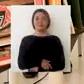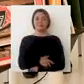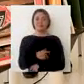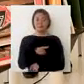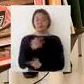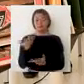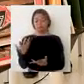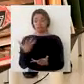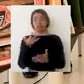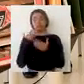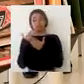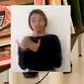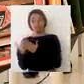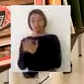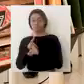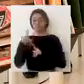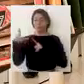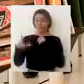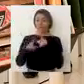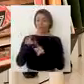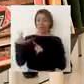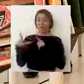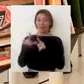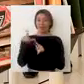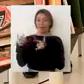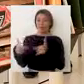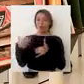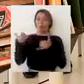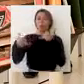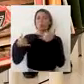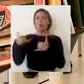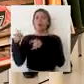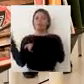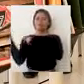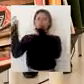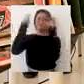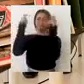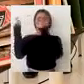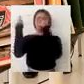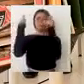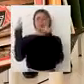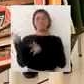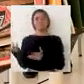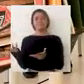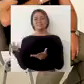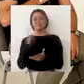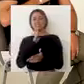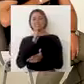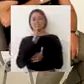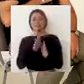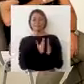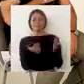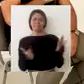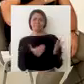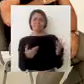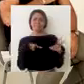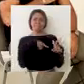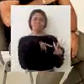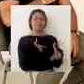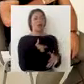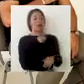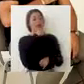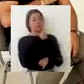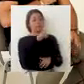y dirige el juego de rol. ¿Cómo se llama en tu caso quienes dirigen los juegos de rol cuando están allí? Son los Son máster. los masters, los